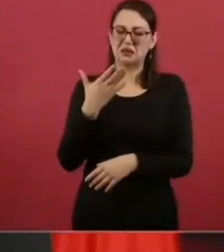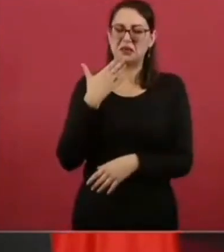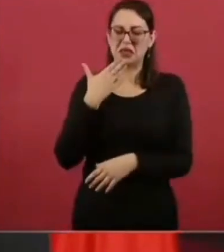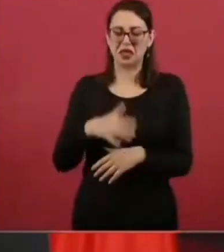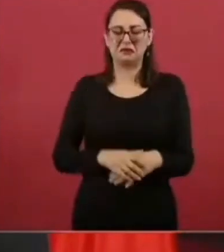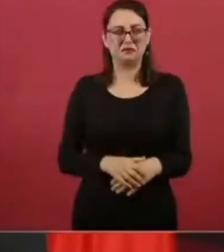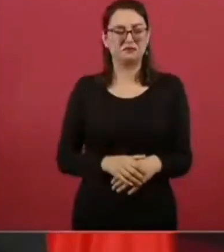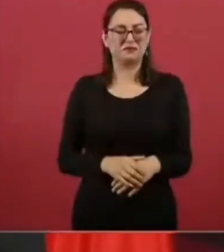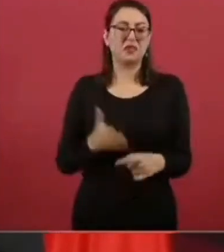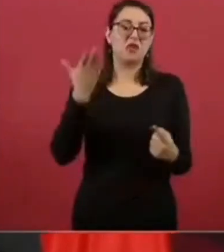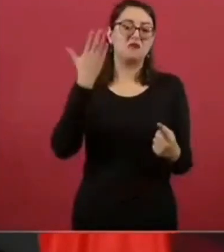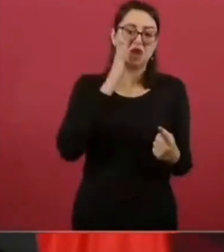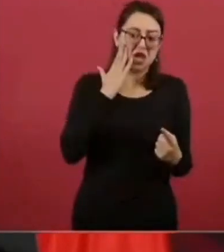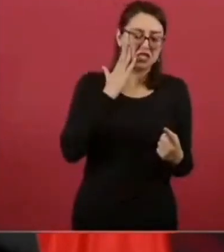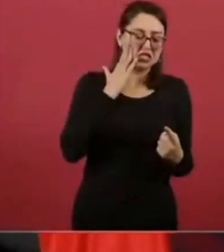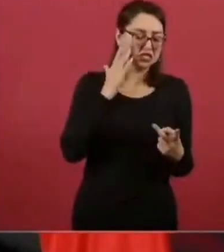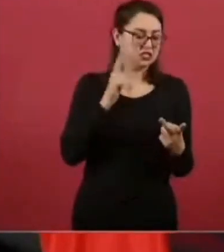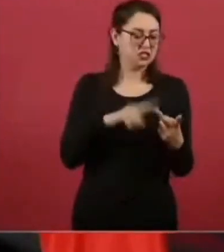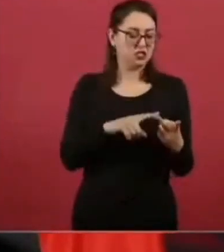TikTok.